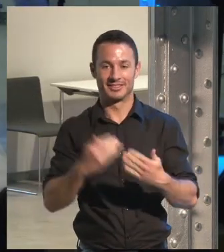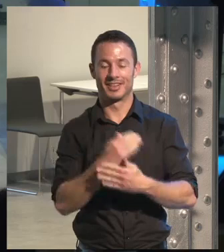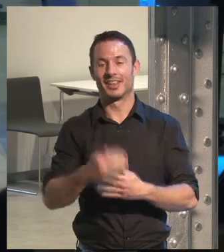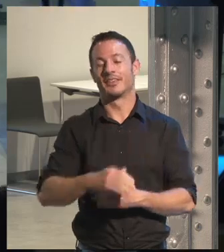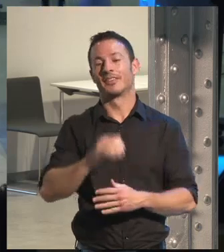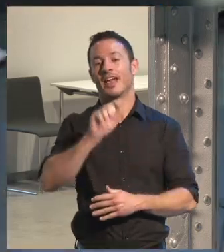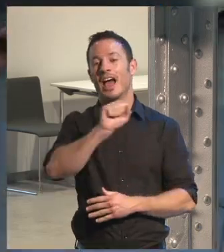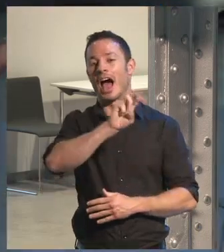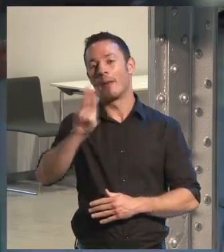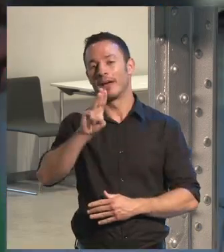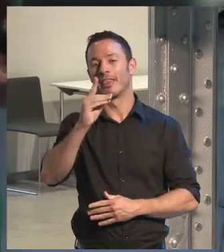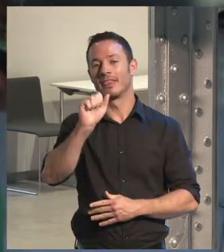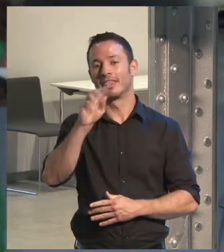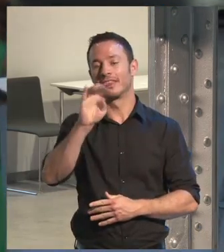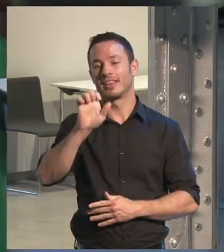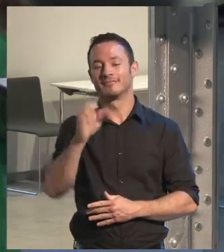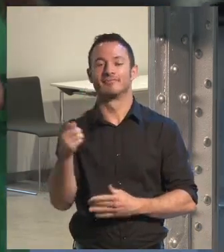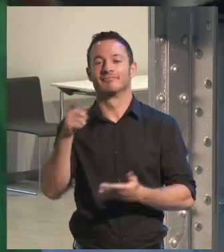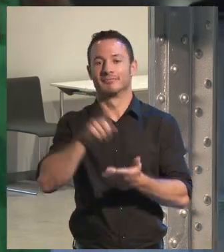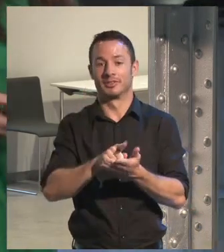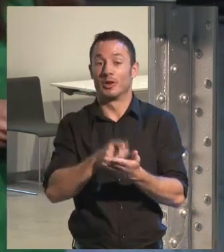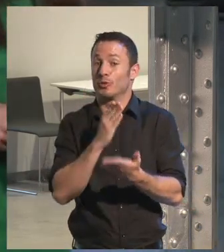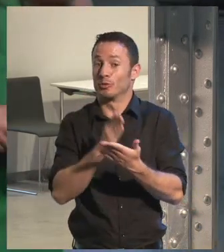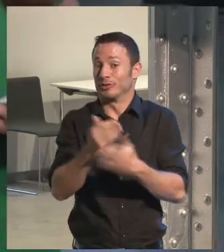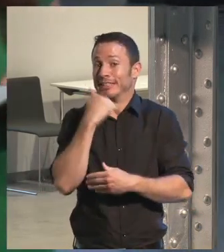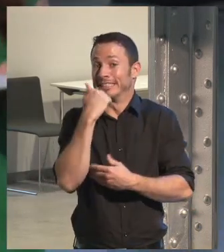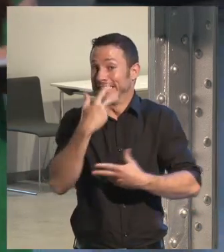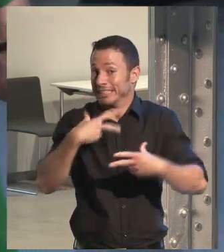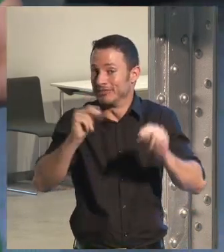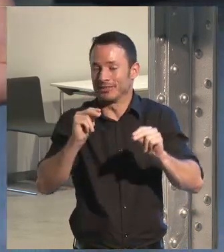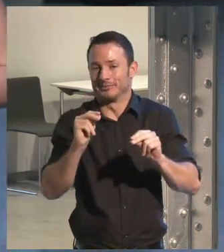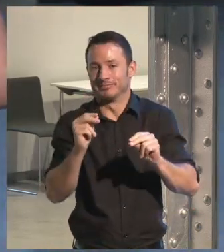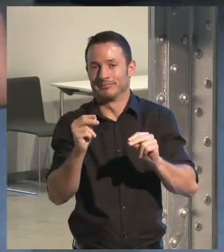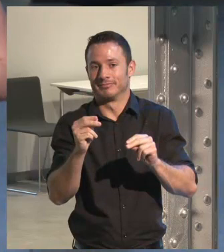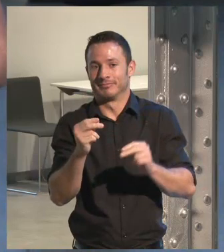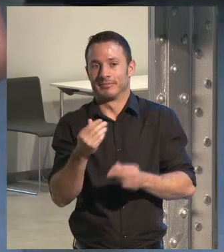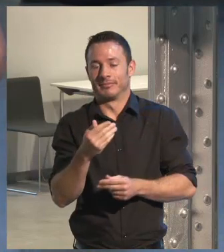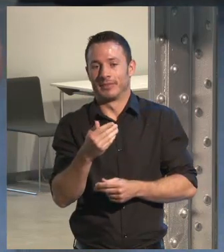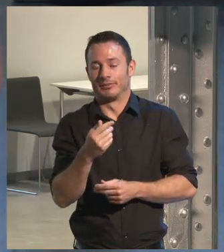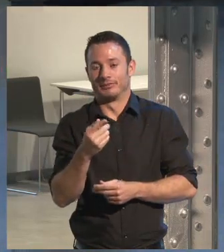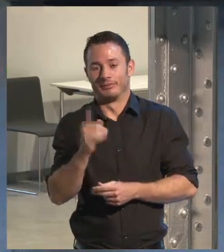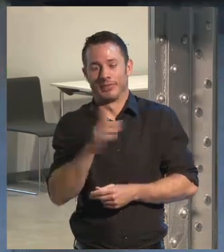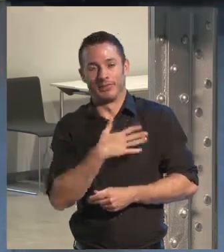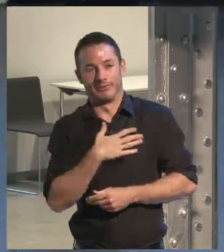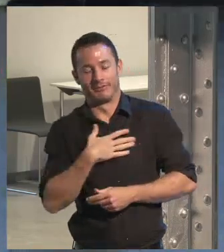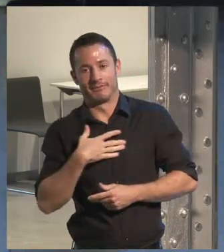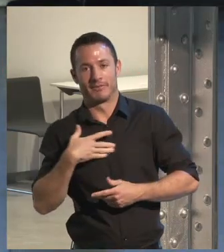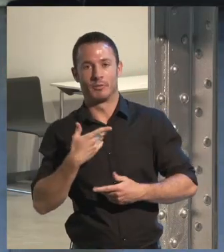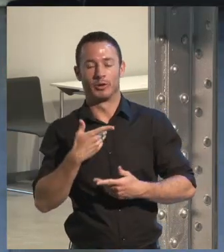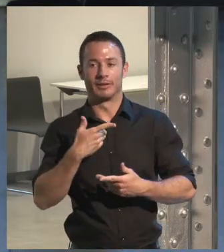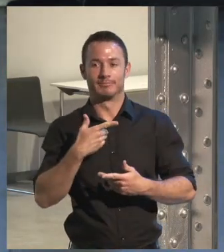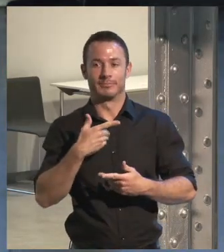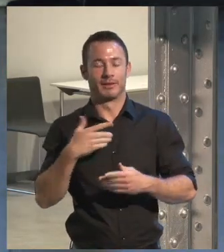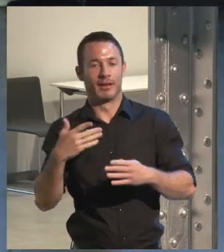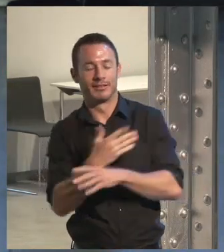Update. El curso está a punto de acabar y no queríamos dejar que lo hiciera sin reflexionar sobre cómo